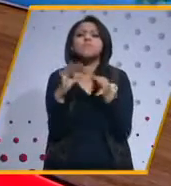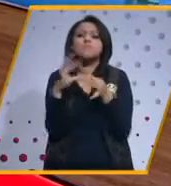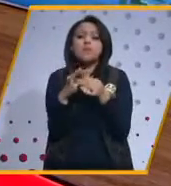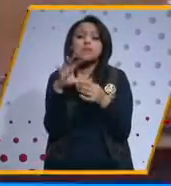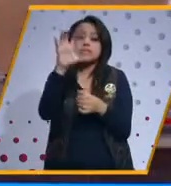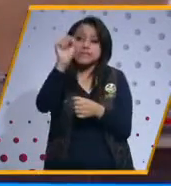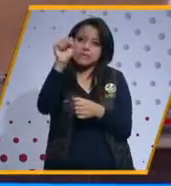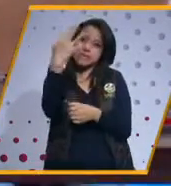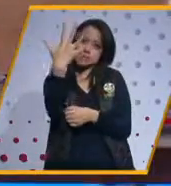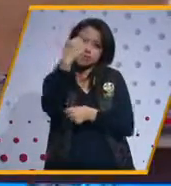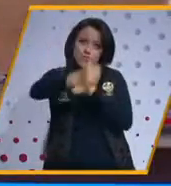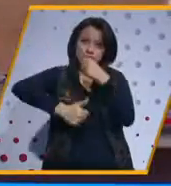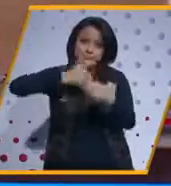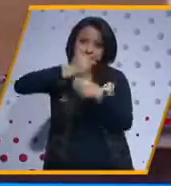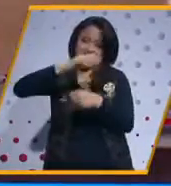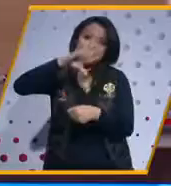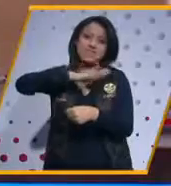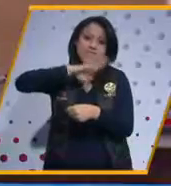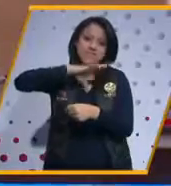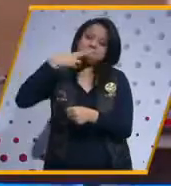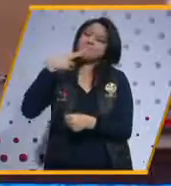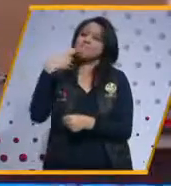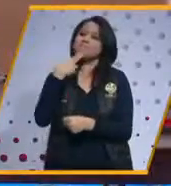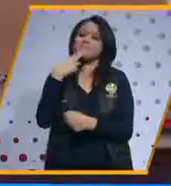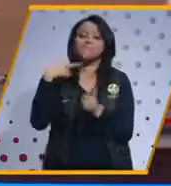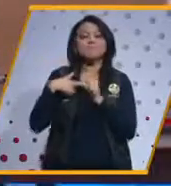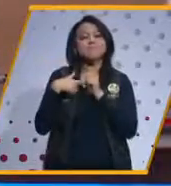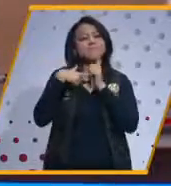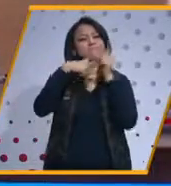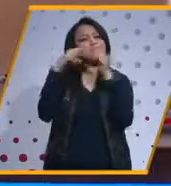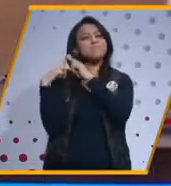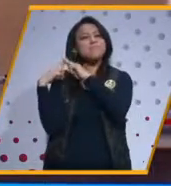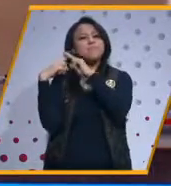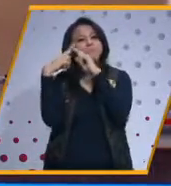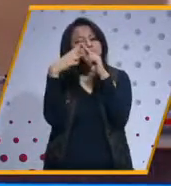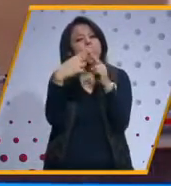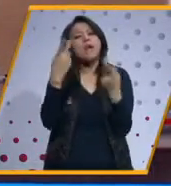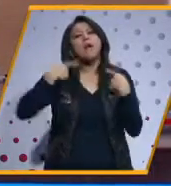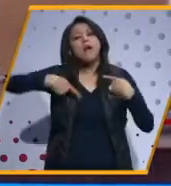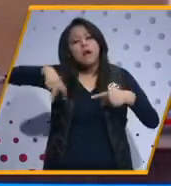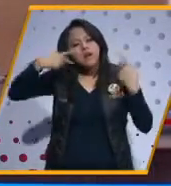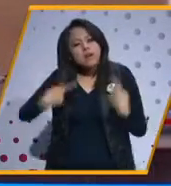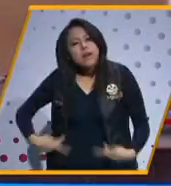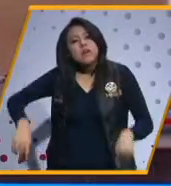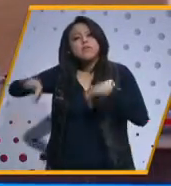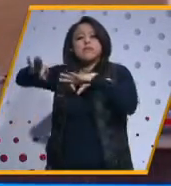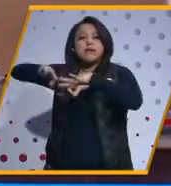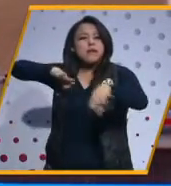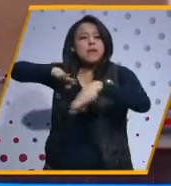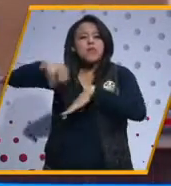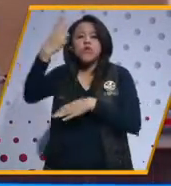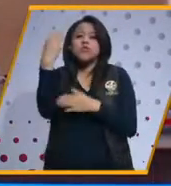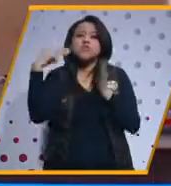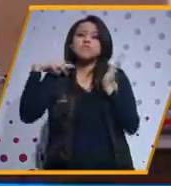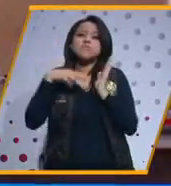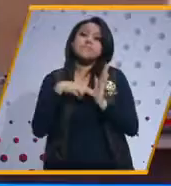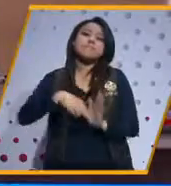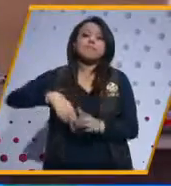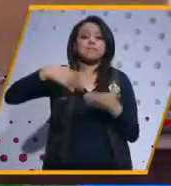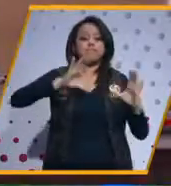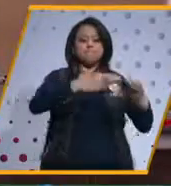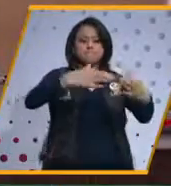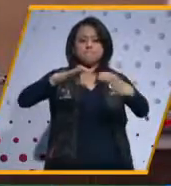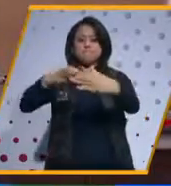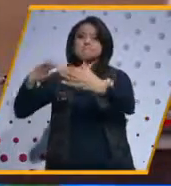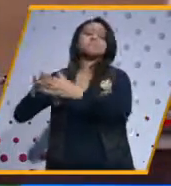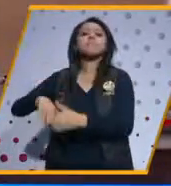65 años funcionando. Nació entre la gente trabajadora, más de 2.000 sucursales. Más de 7 millones